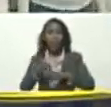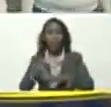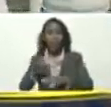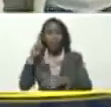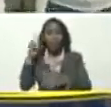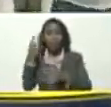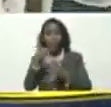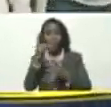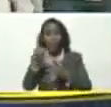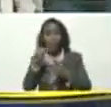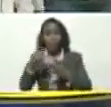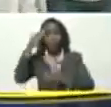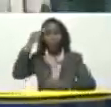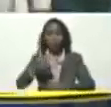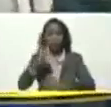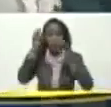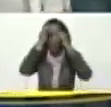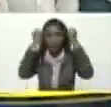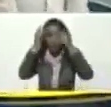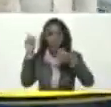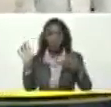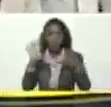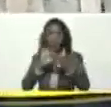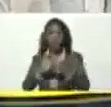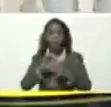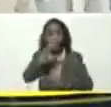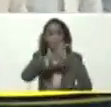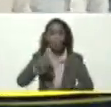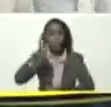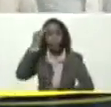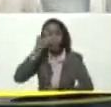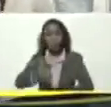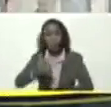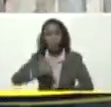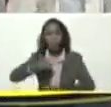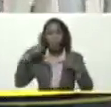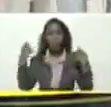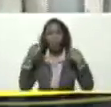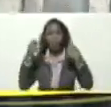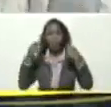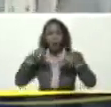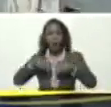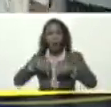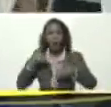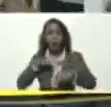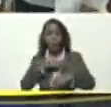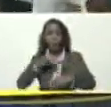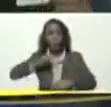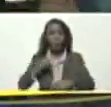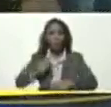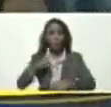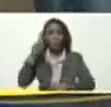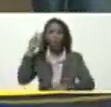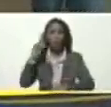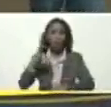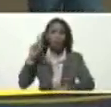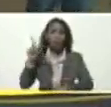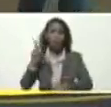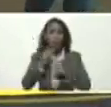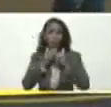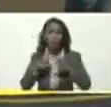González, sargento segundo de la milicia, porque esto es una alianza cívico-militar popular. Y aquí con nuestras policías también en este